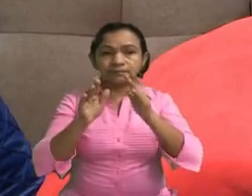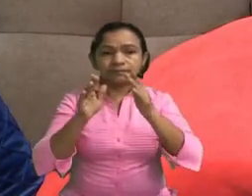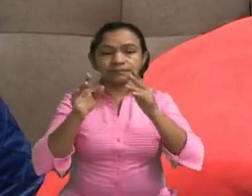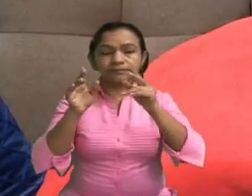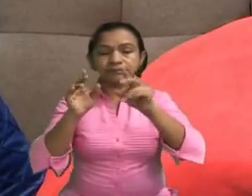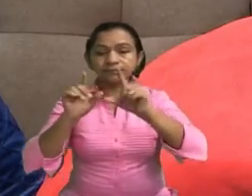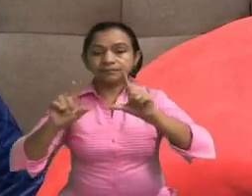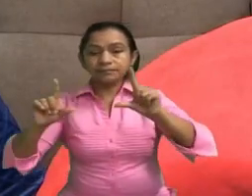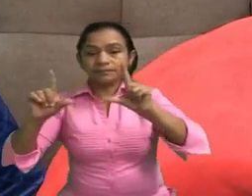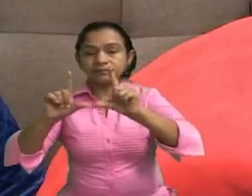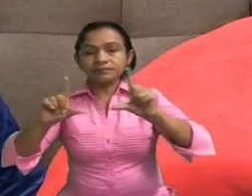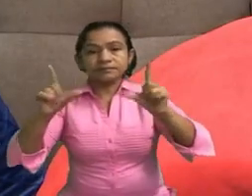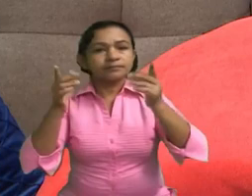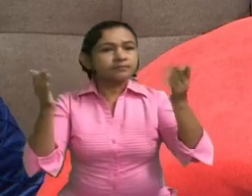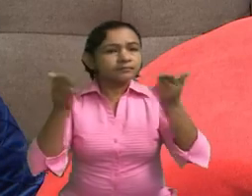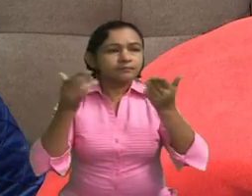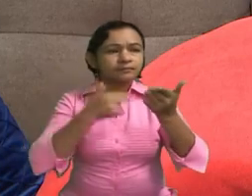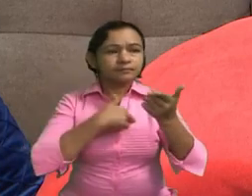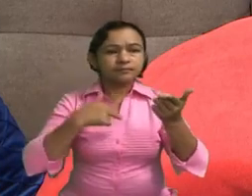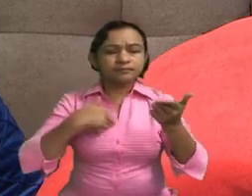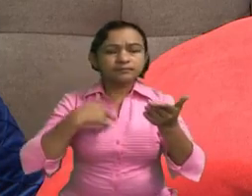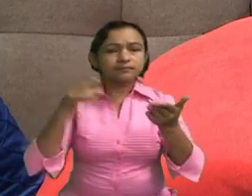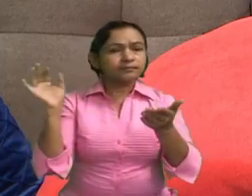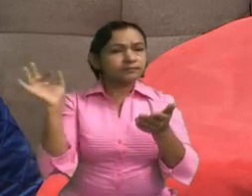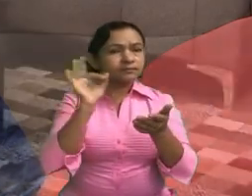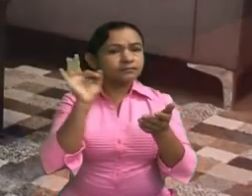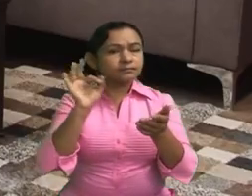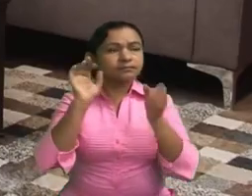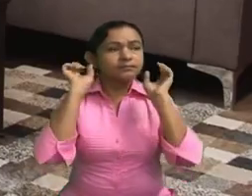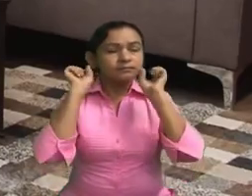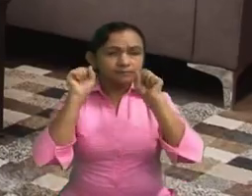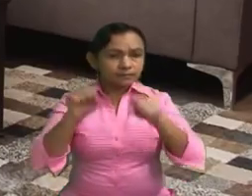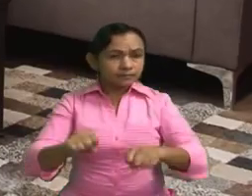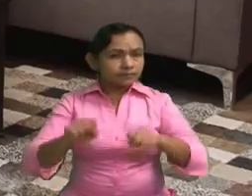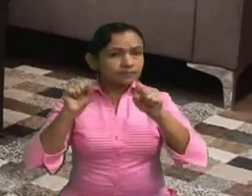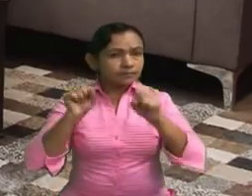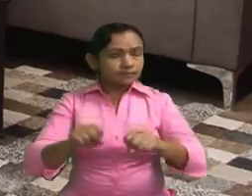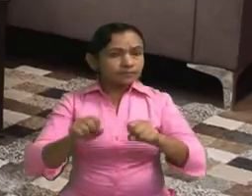áreas protegidas. Así este, es. ¿De qué manera nosotros podemos